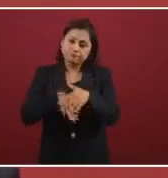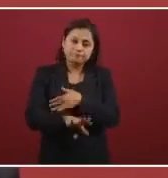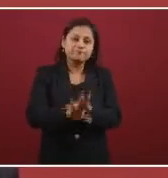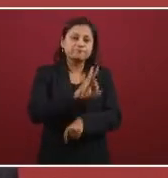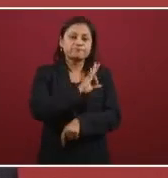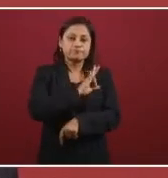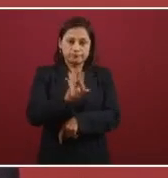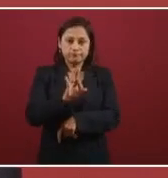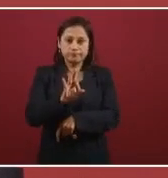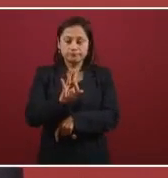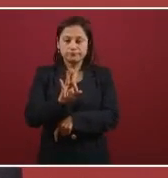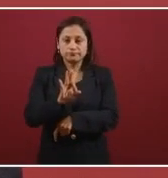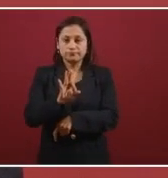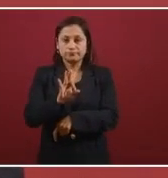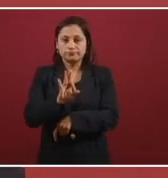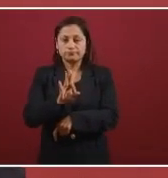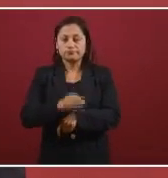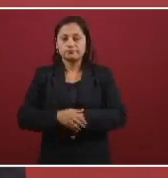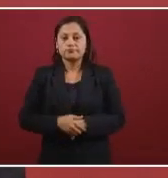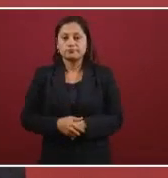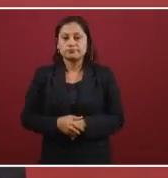olvidados.